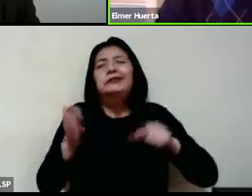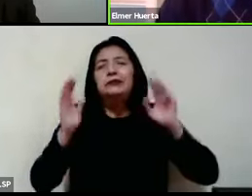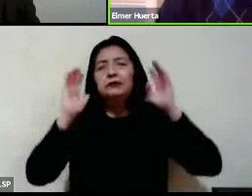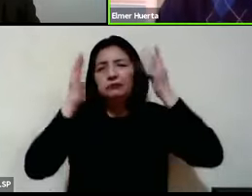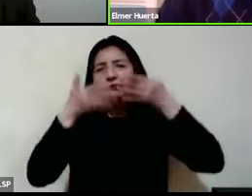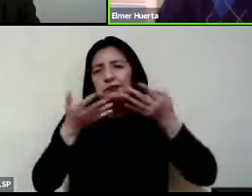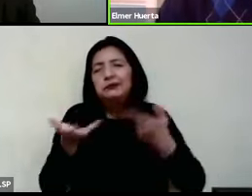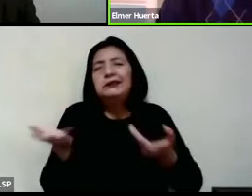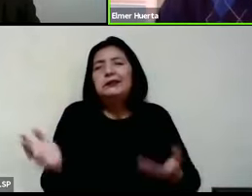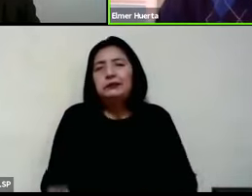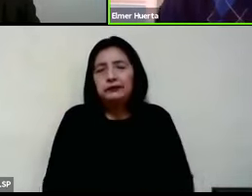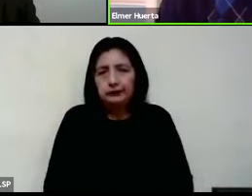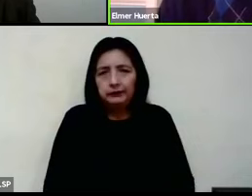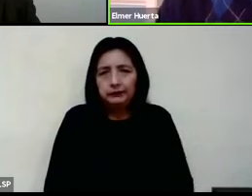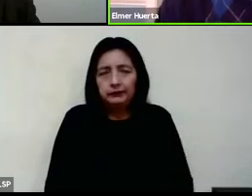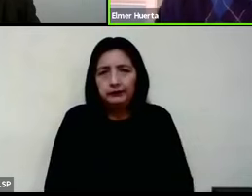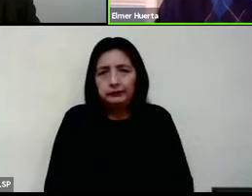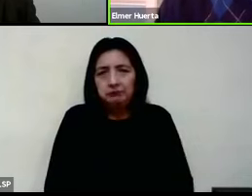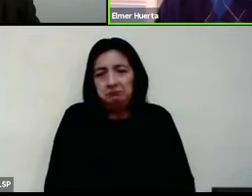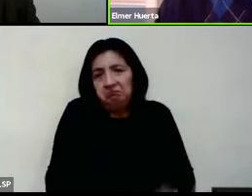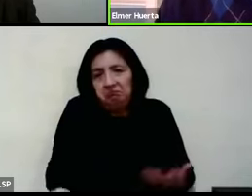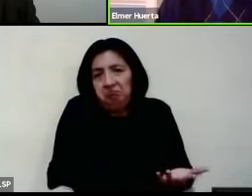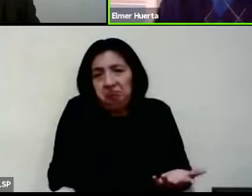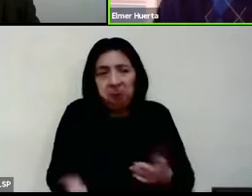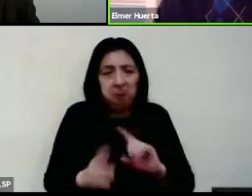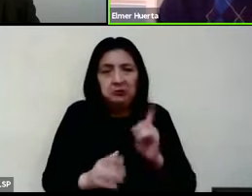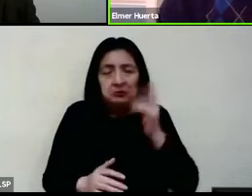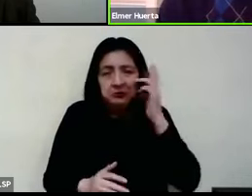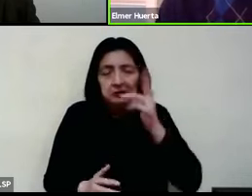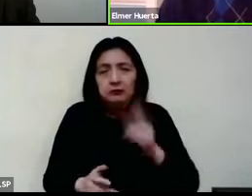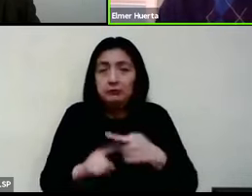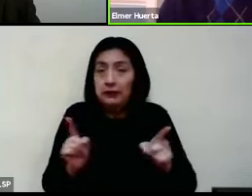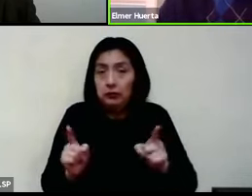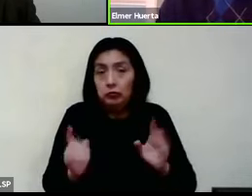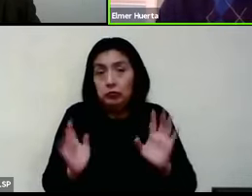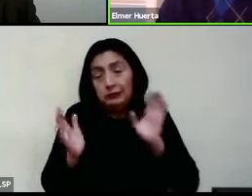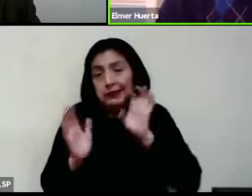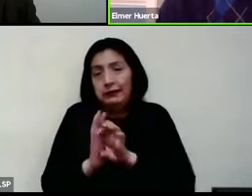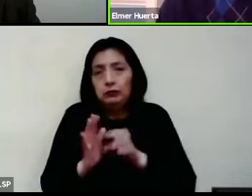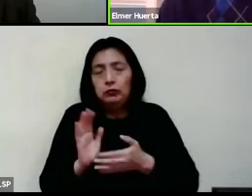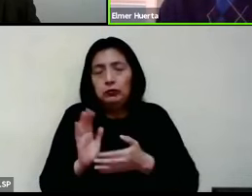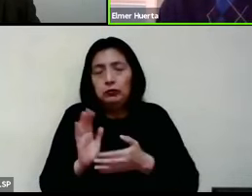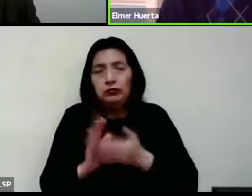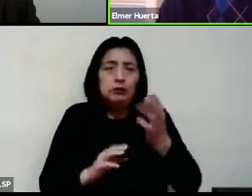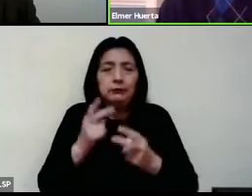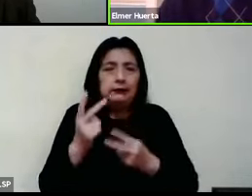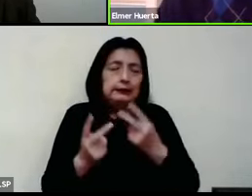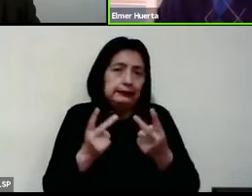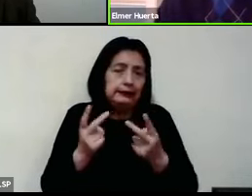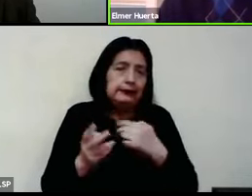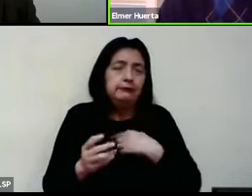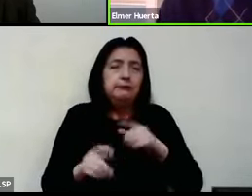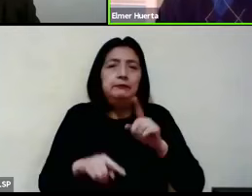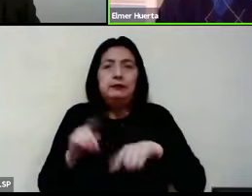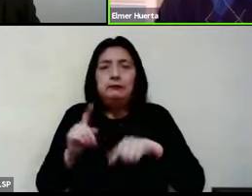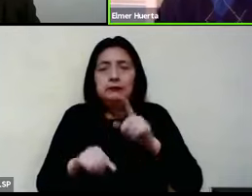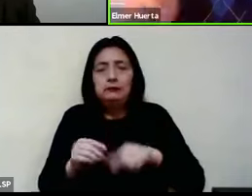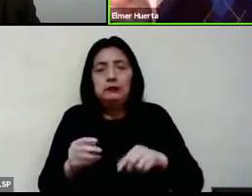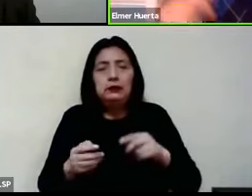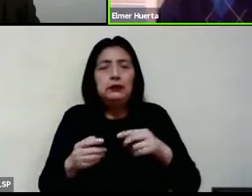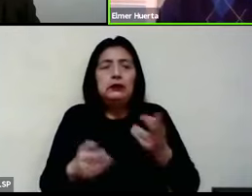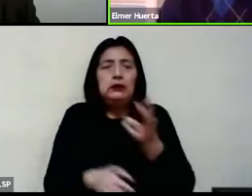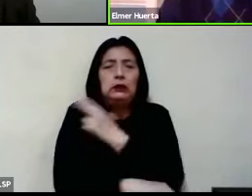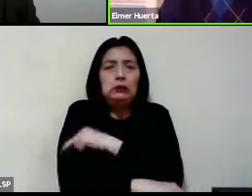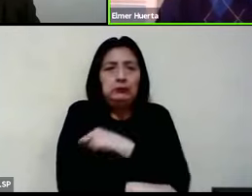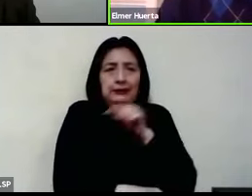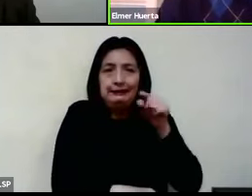careta? No tiene sentido. Pero si, por ejemplo, tengo que ir a visitar a mi primo al hospital y yo sé que en